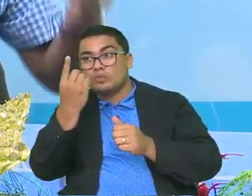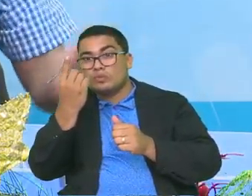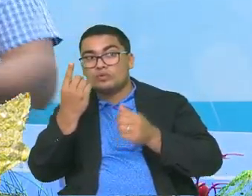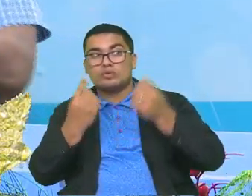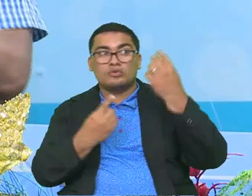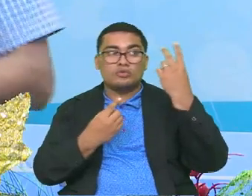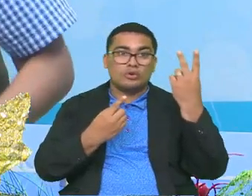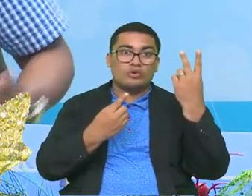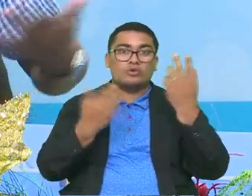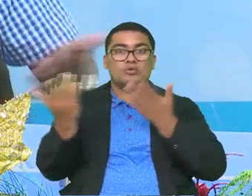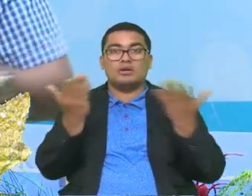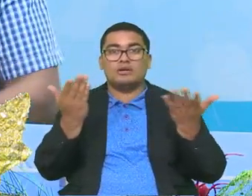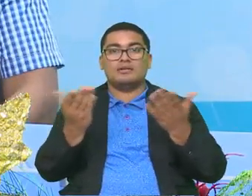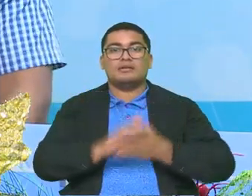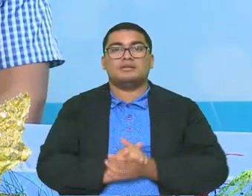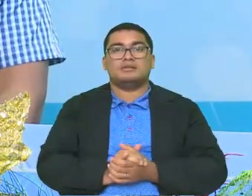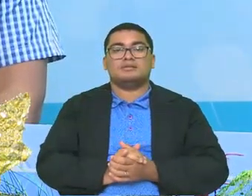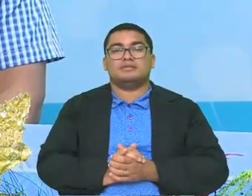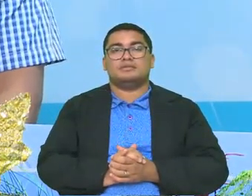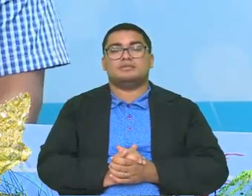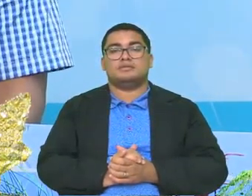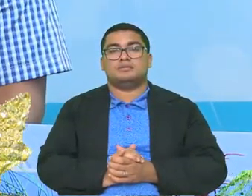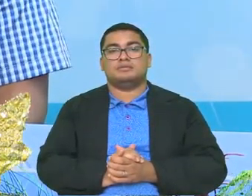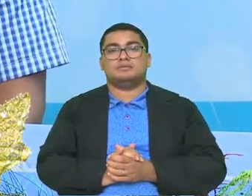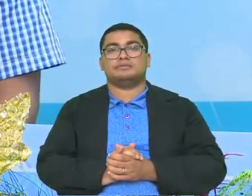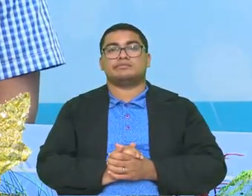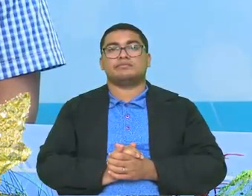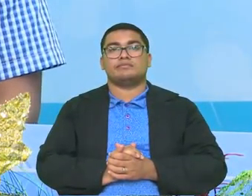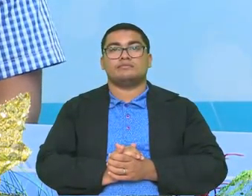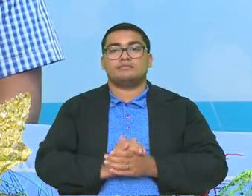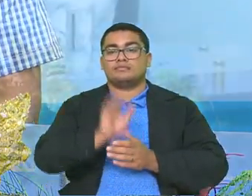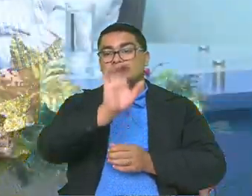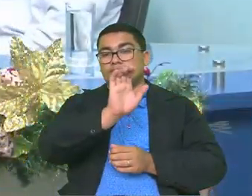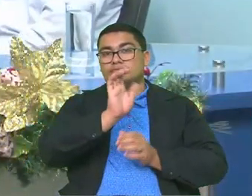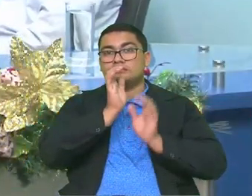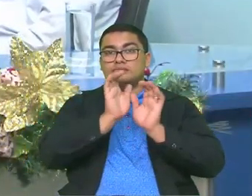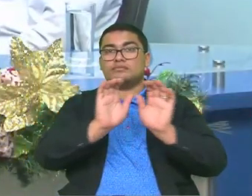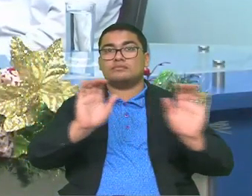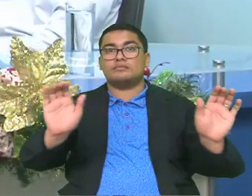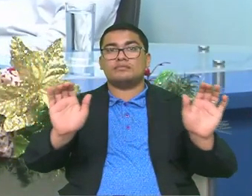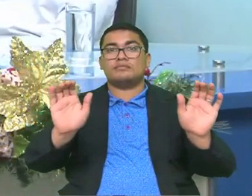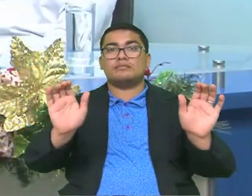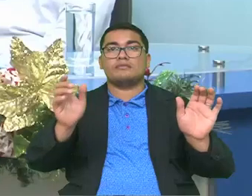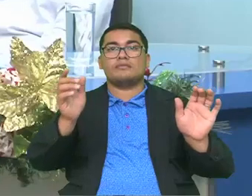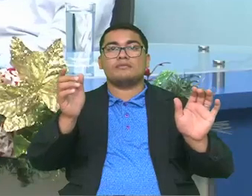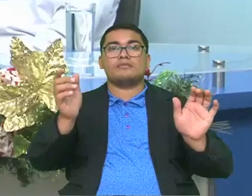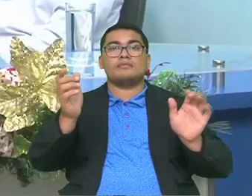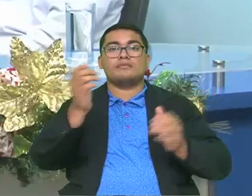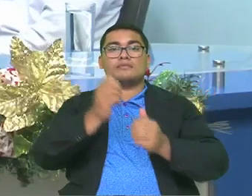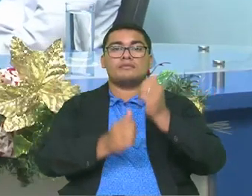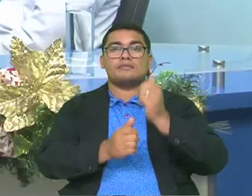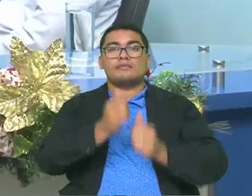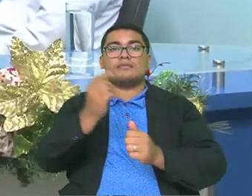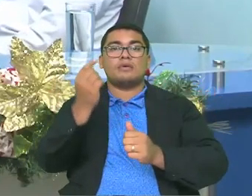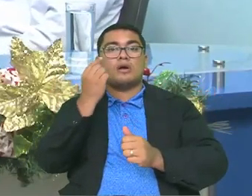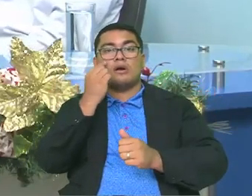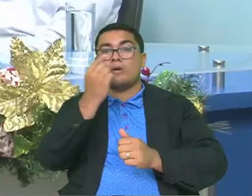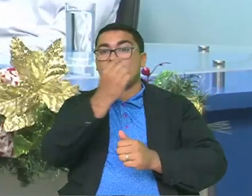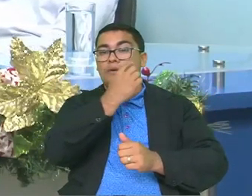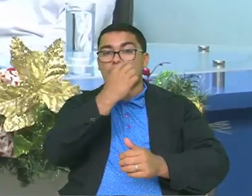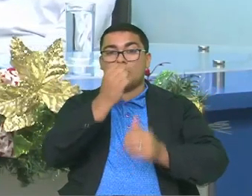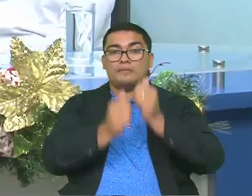Ahora, algo muy importante que se me olvidó preguntarle desde el inicio, porque es bueno aclarar, cuando se presenta la neuritis óptica,